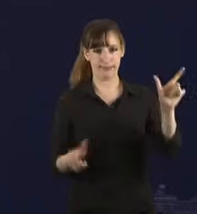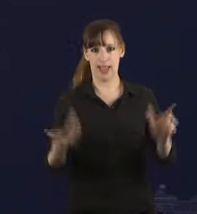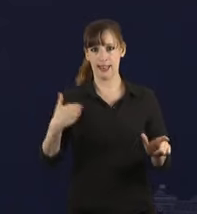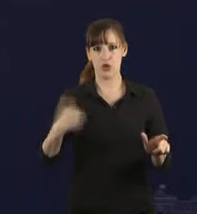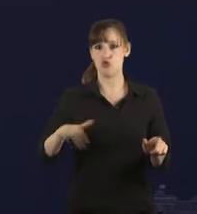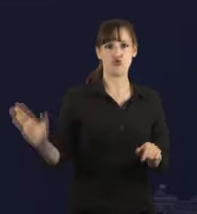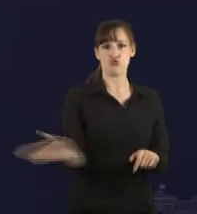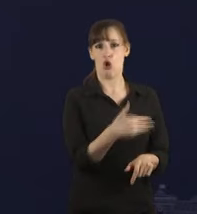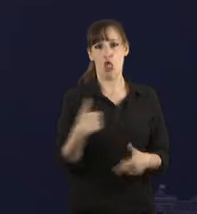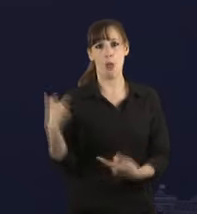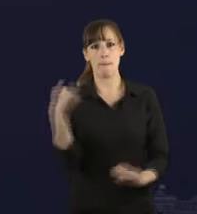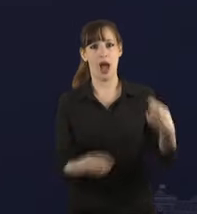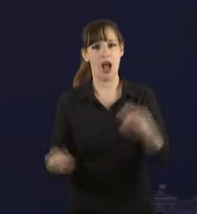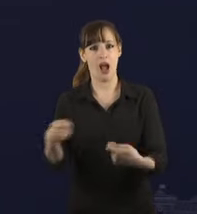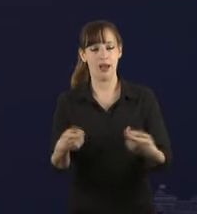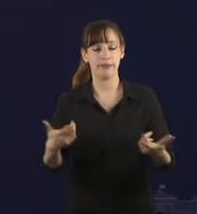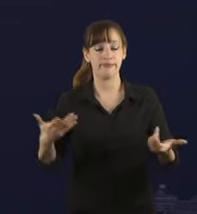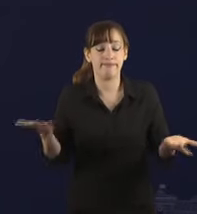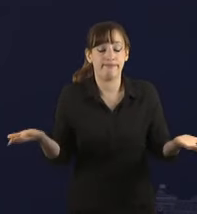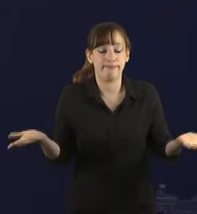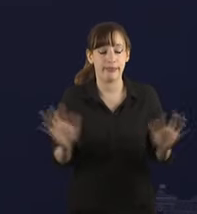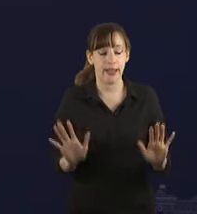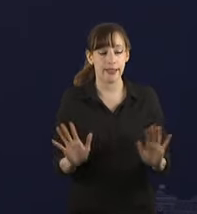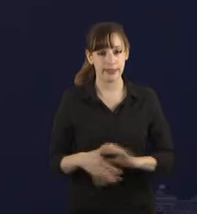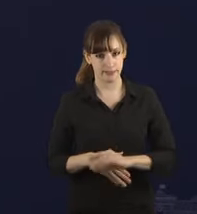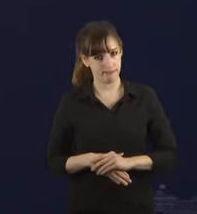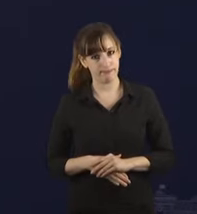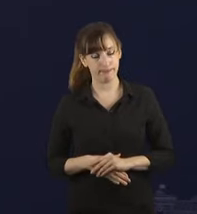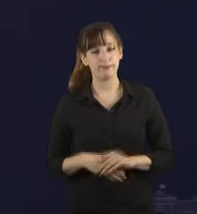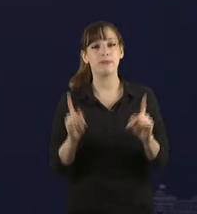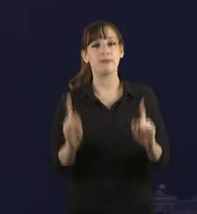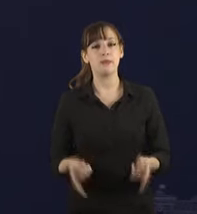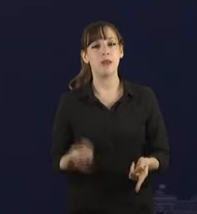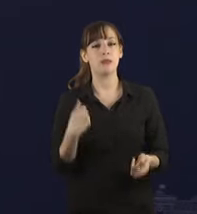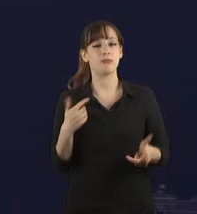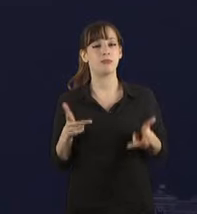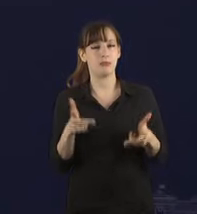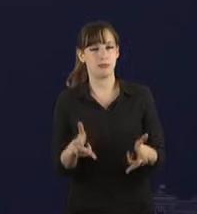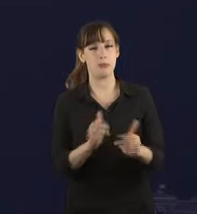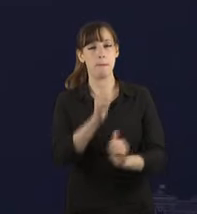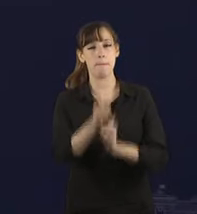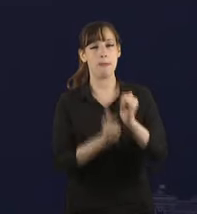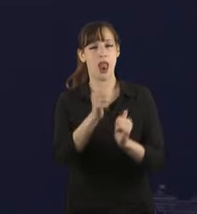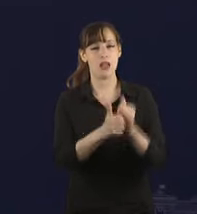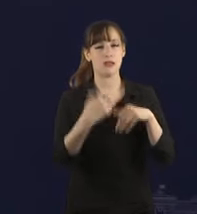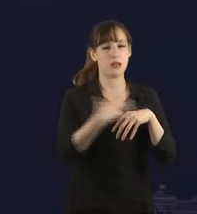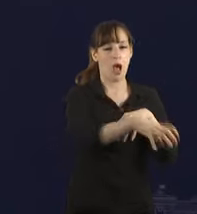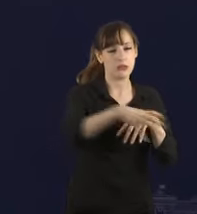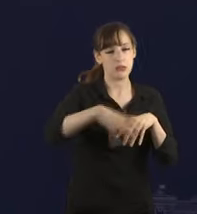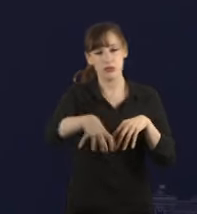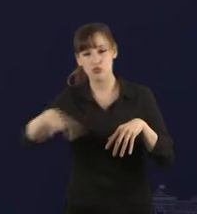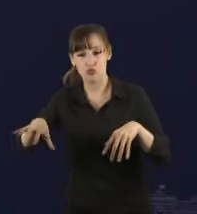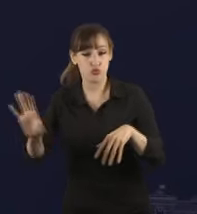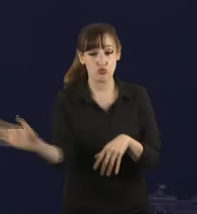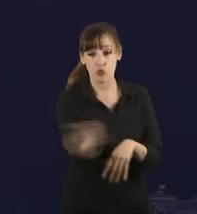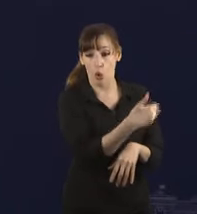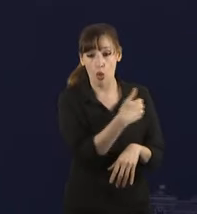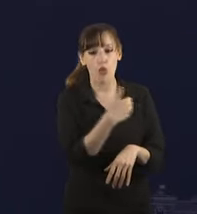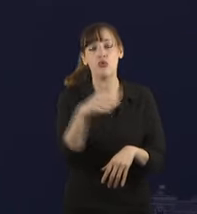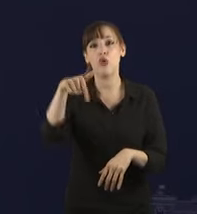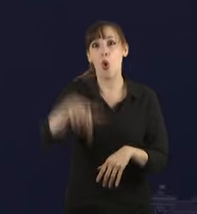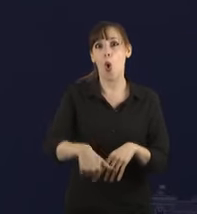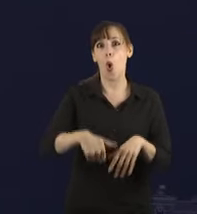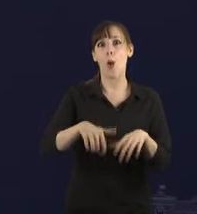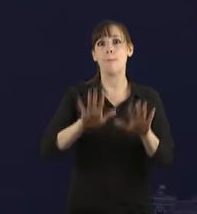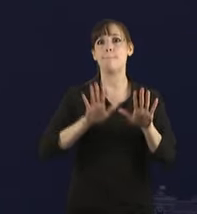desgracia y bueno también destacar eh todas las empresas que no adhieren al paro